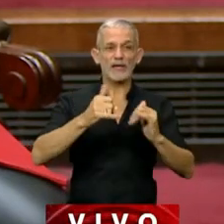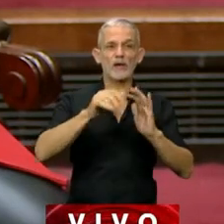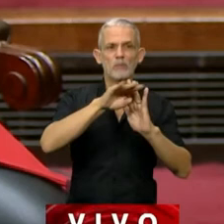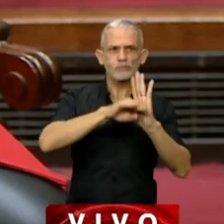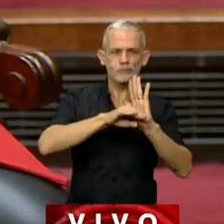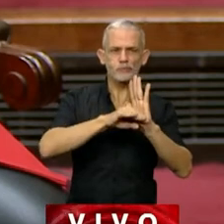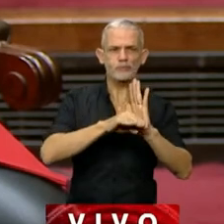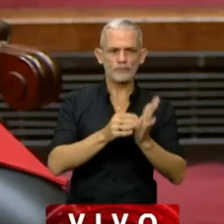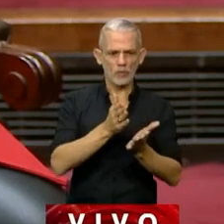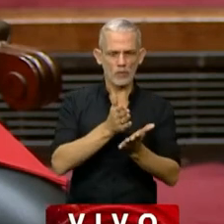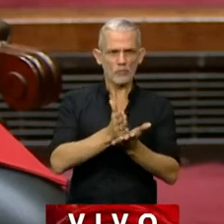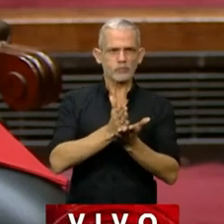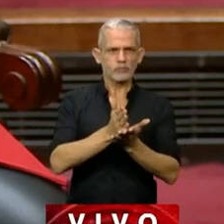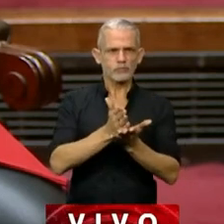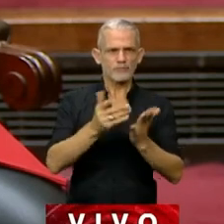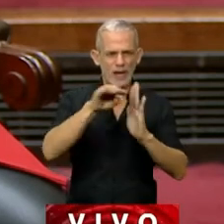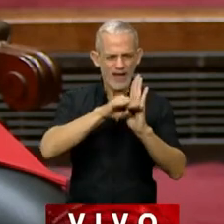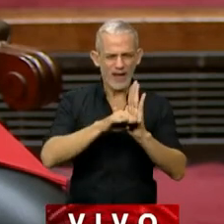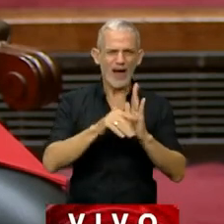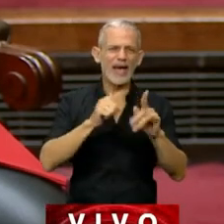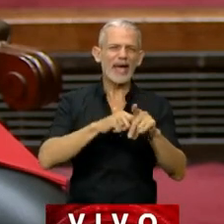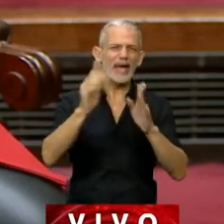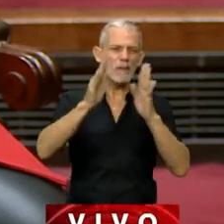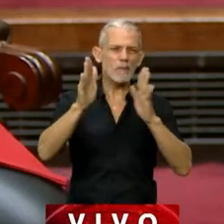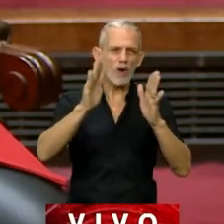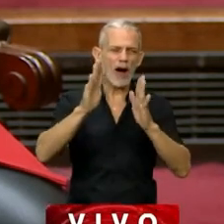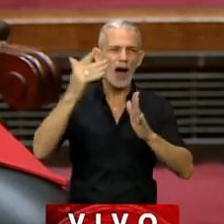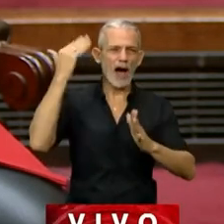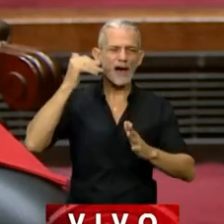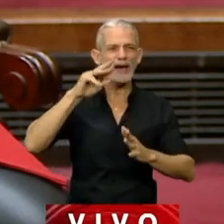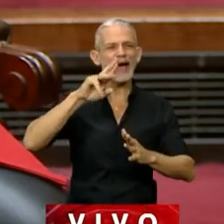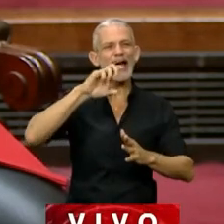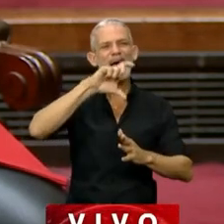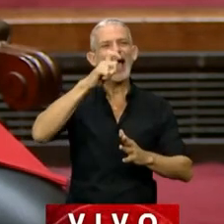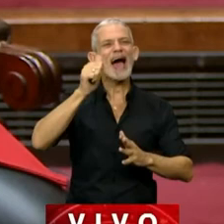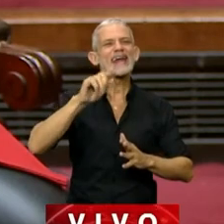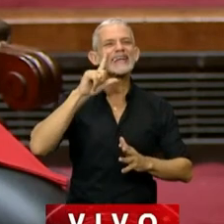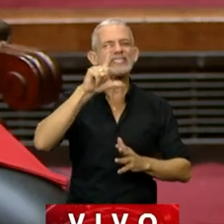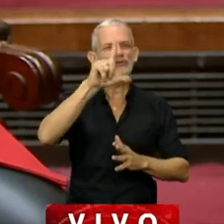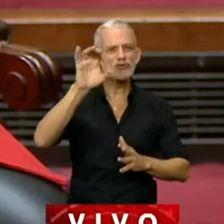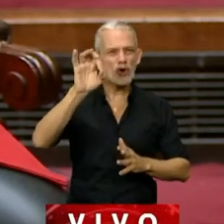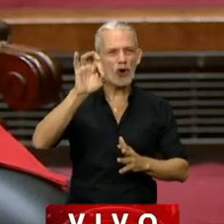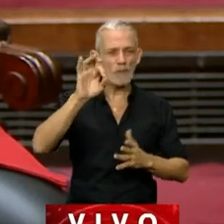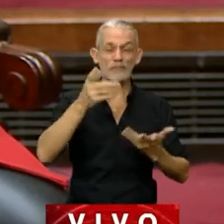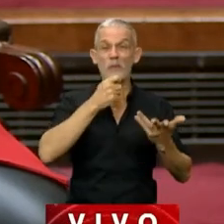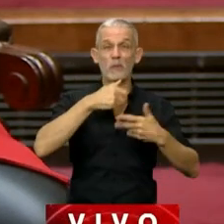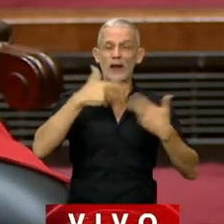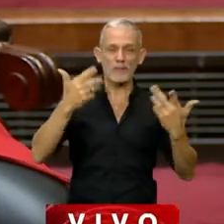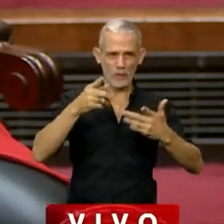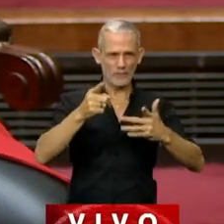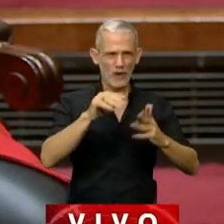normas de la época de ramón carrillo si dijeran